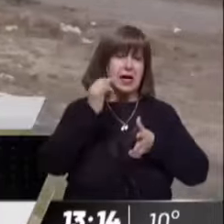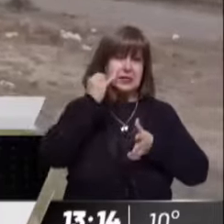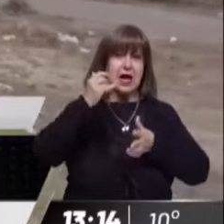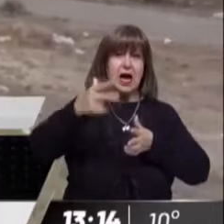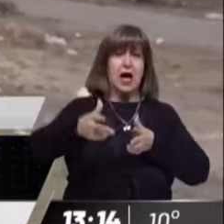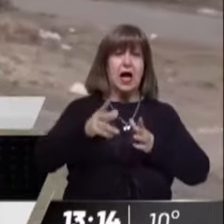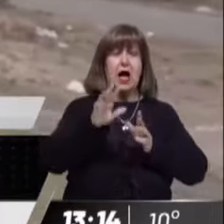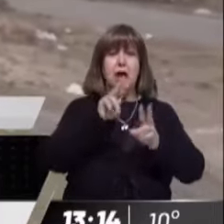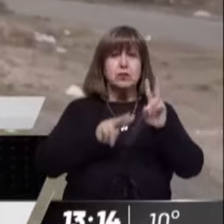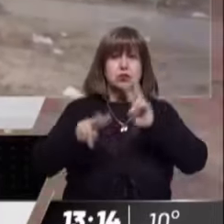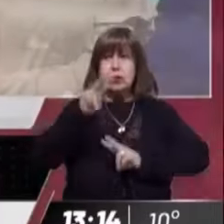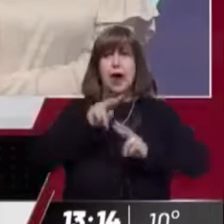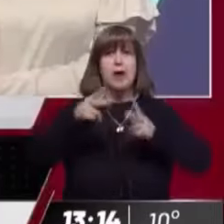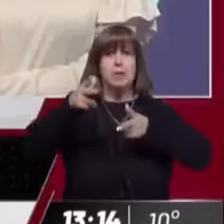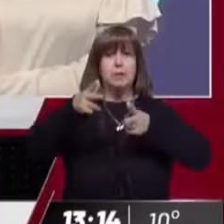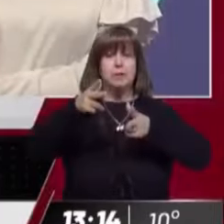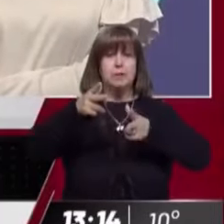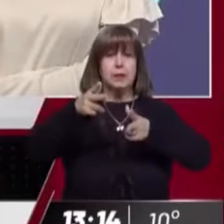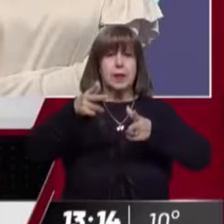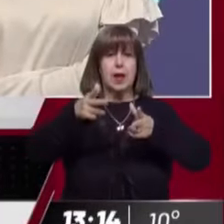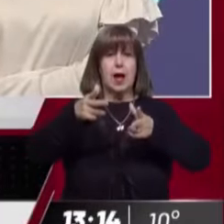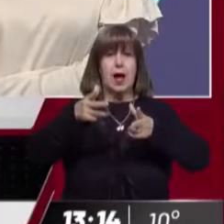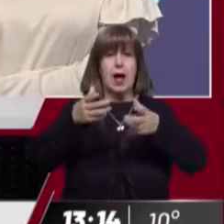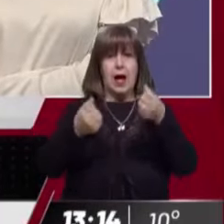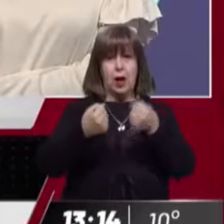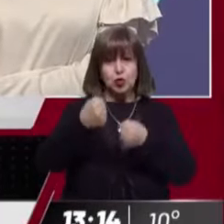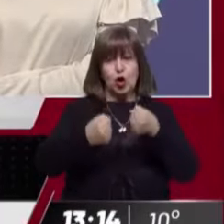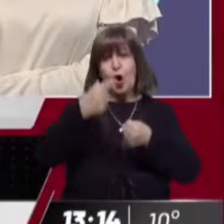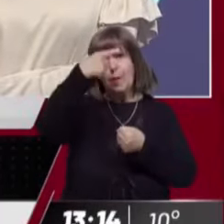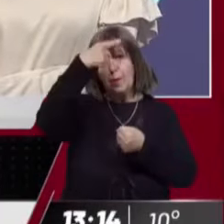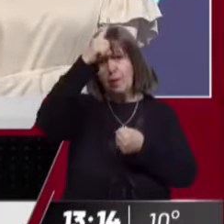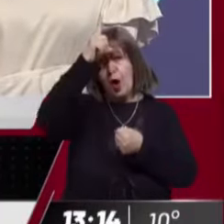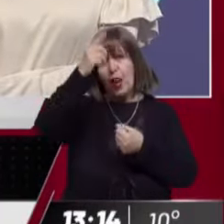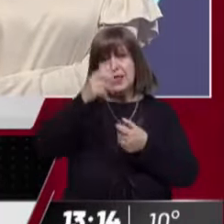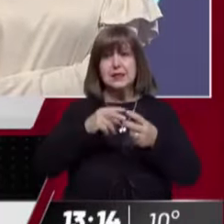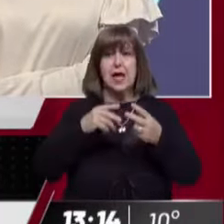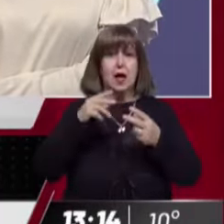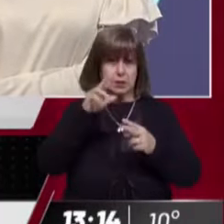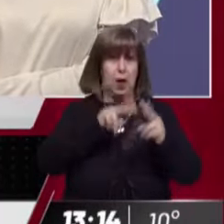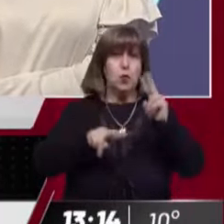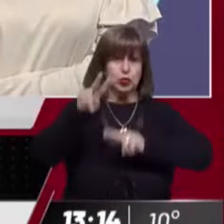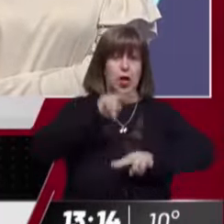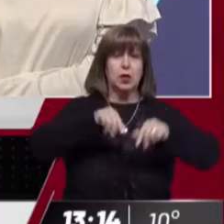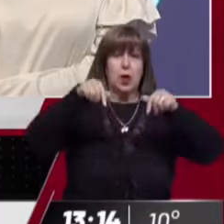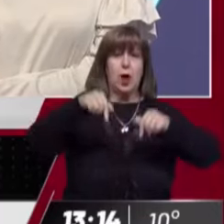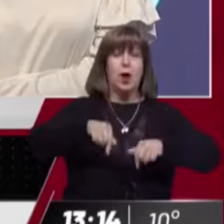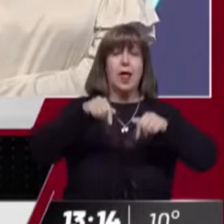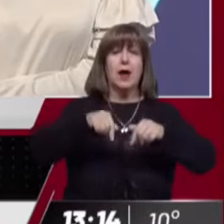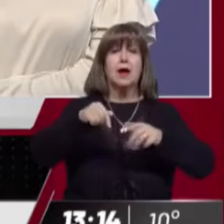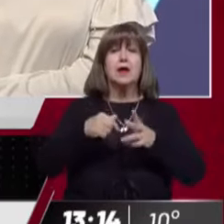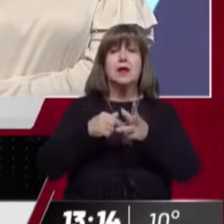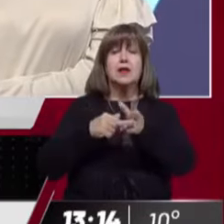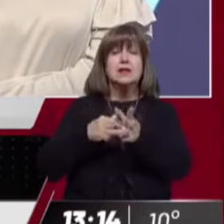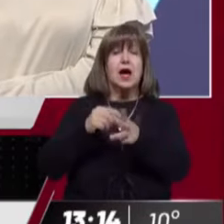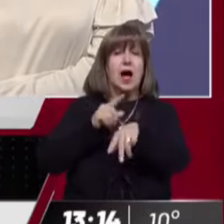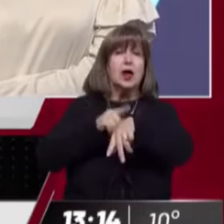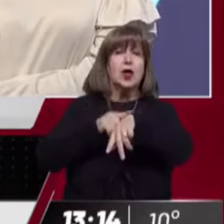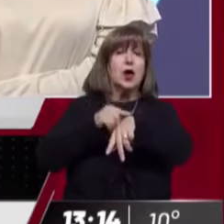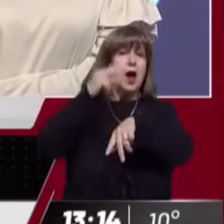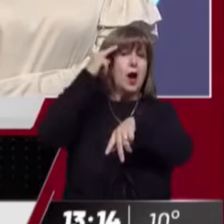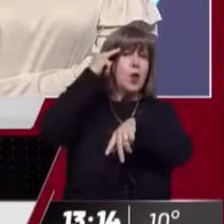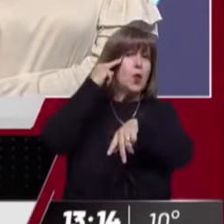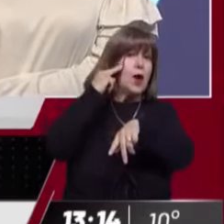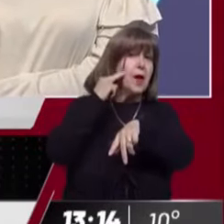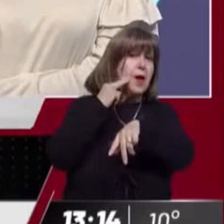estar quizás buscando a los delincuentes, que quizás no estará muy lejos. Hablamos que esto sucedió a las 9:40 de la mañana. Dejaron aquí en el medio de la ruta,